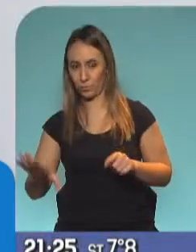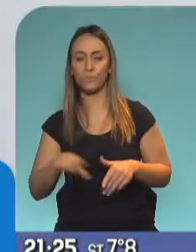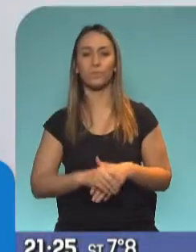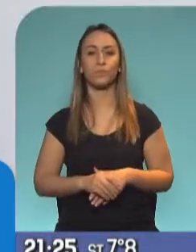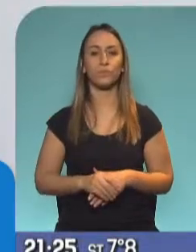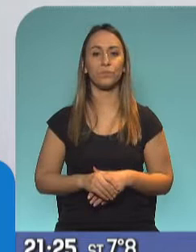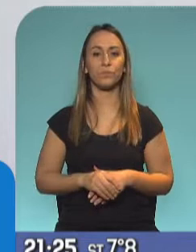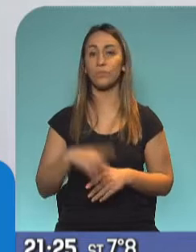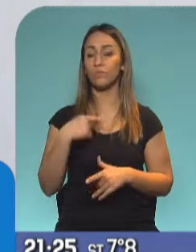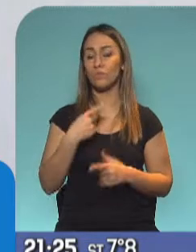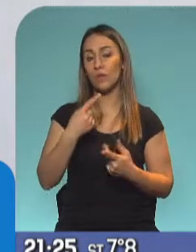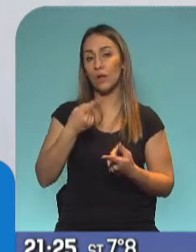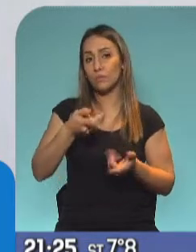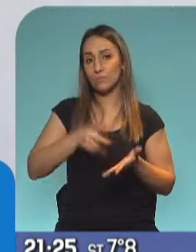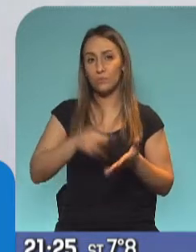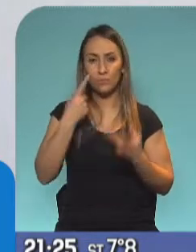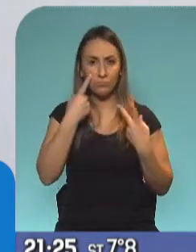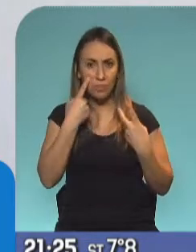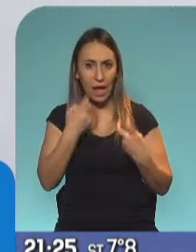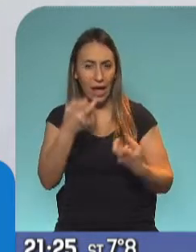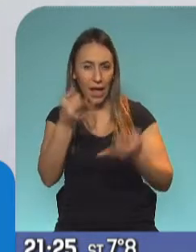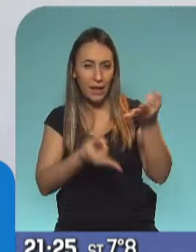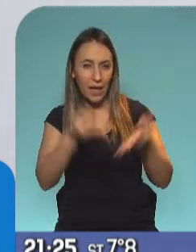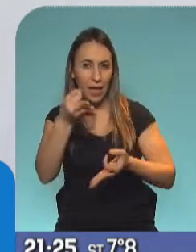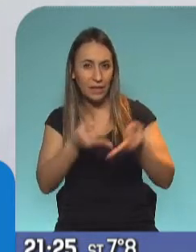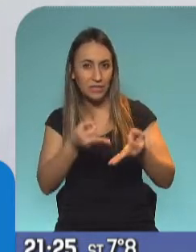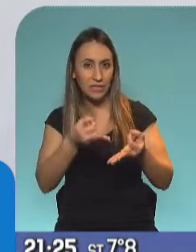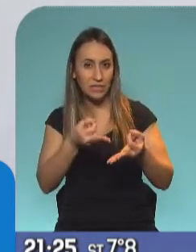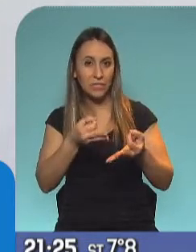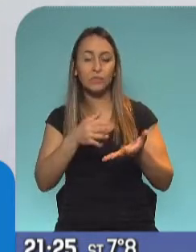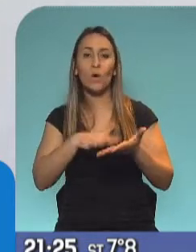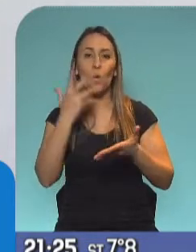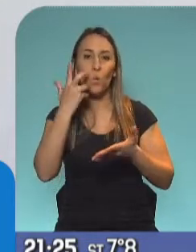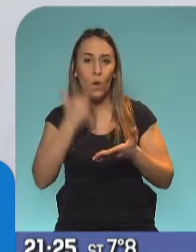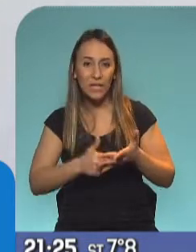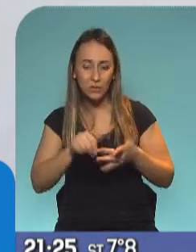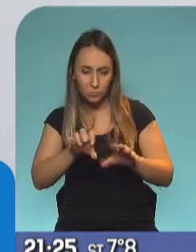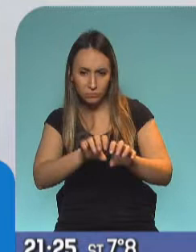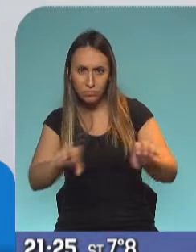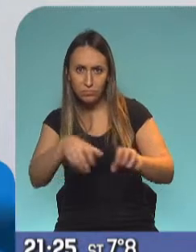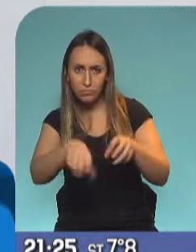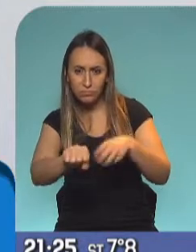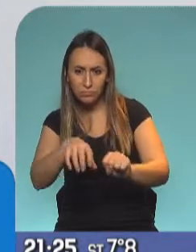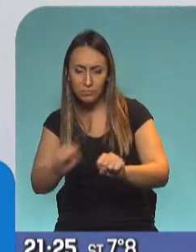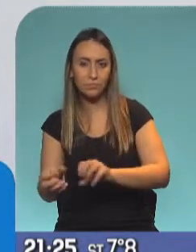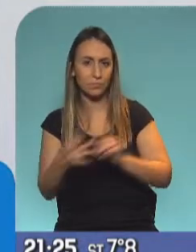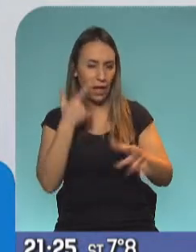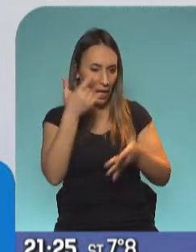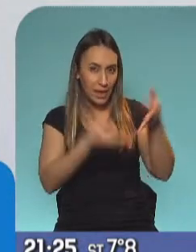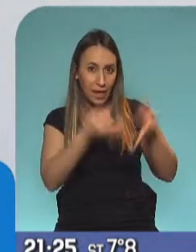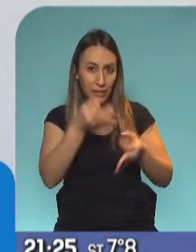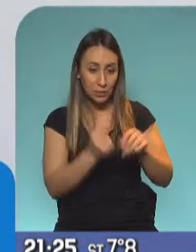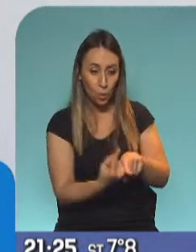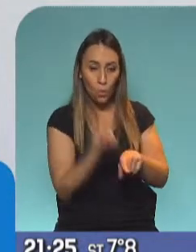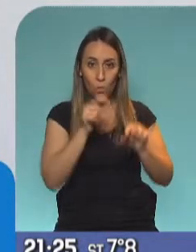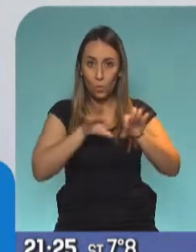Realizar los análisis respectivos a las piezas óseas enviadas, una de ellas